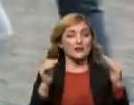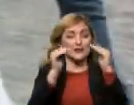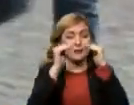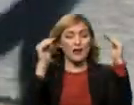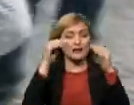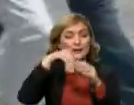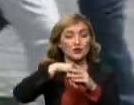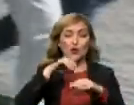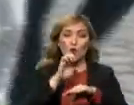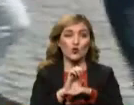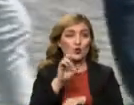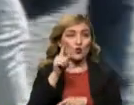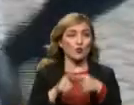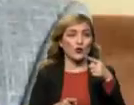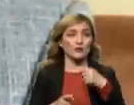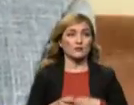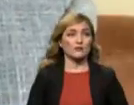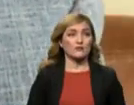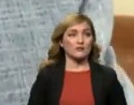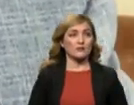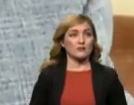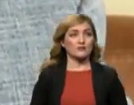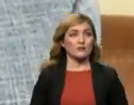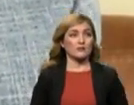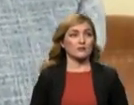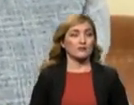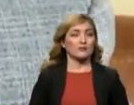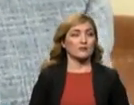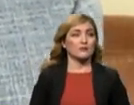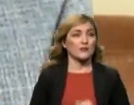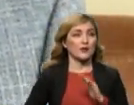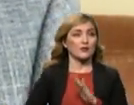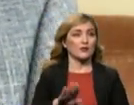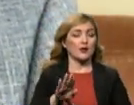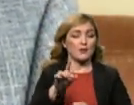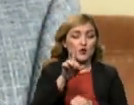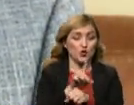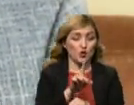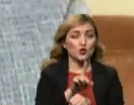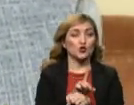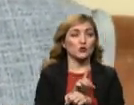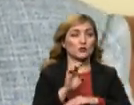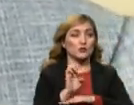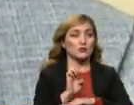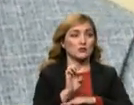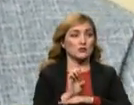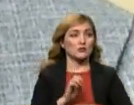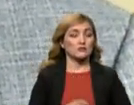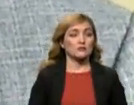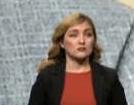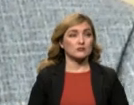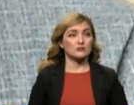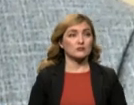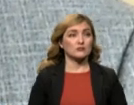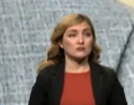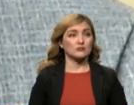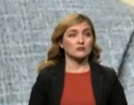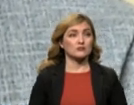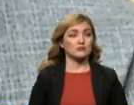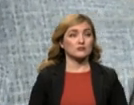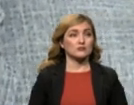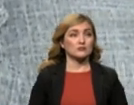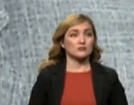el país no lo consiguieron. Gran mayoría de los médicos del Ecuador son de